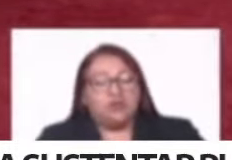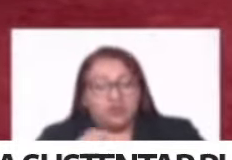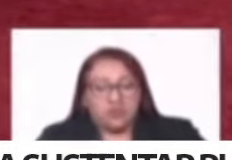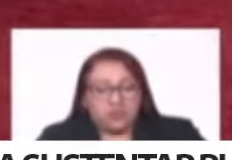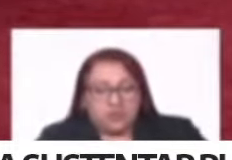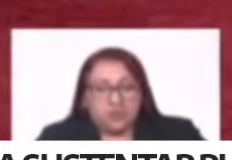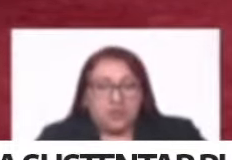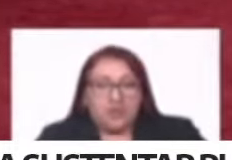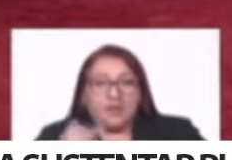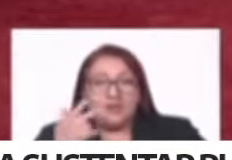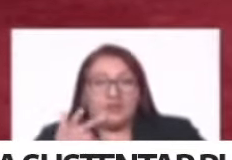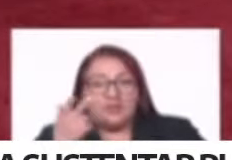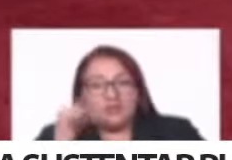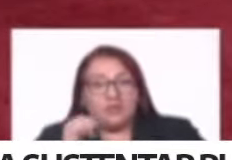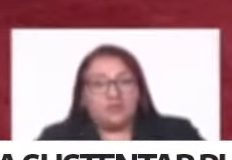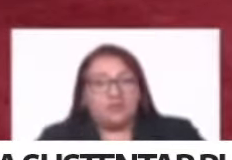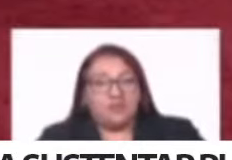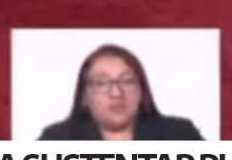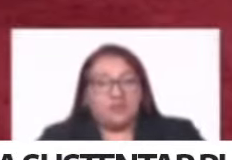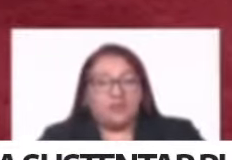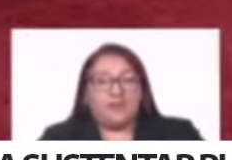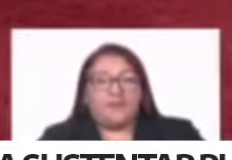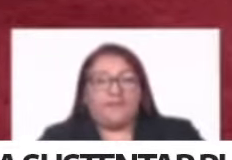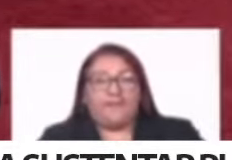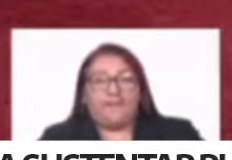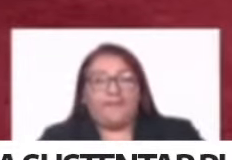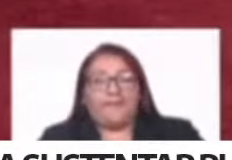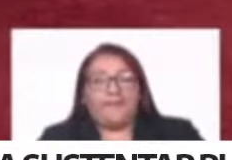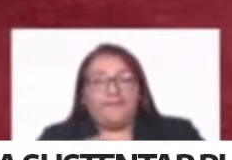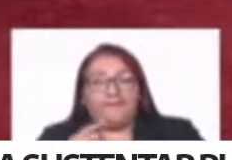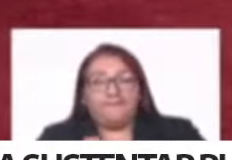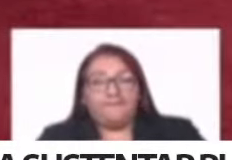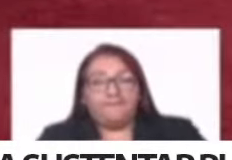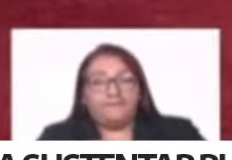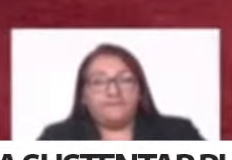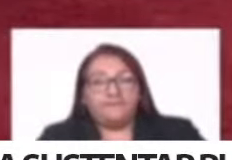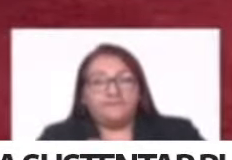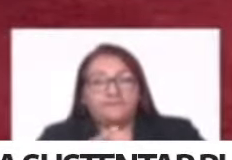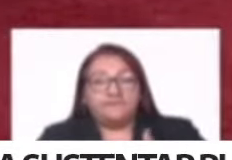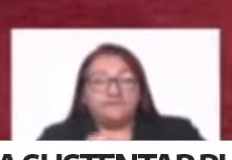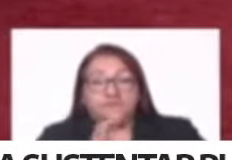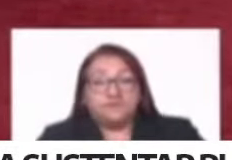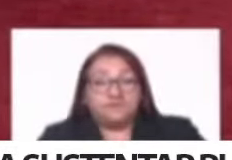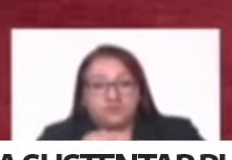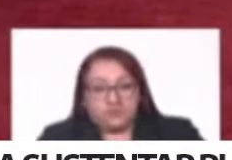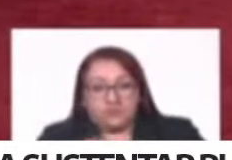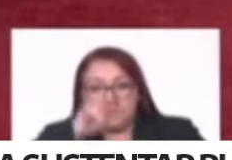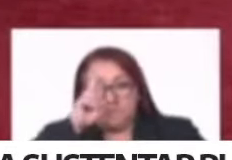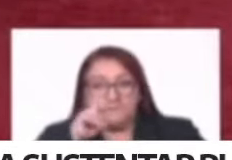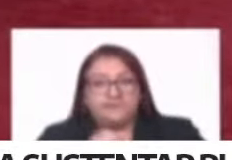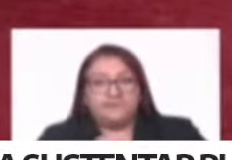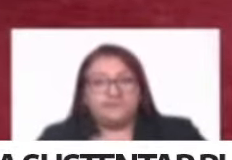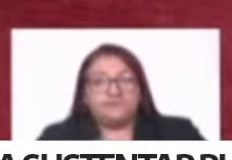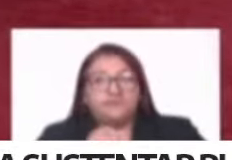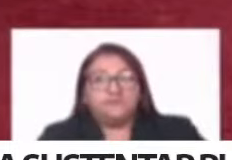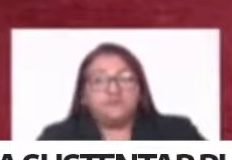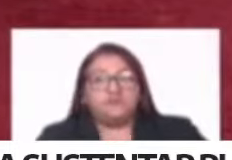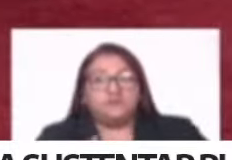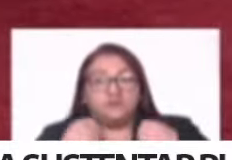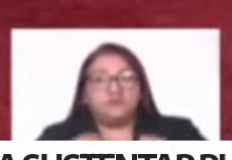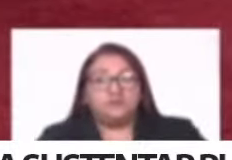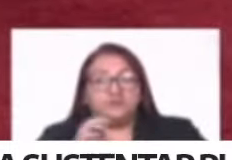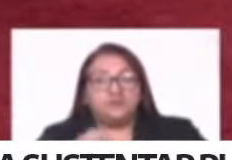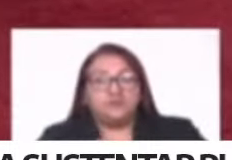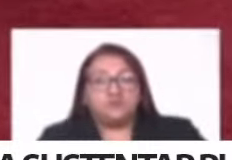expresar tres ideas centrales, si me lo permiten. La primera de ellas, el compromiso del Perú con la estabilidad económica y